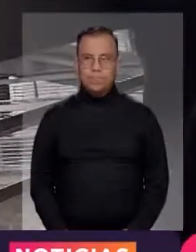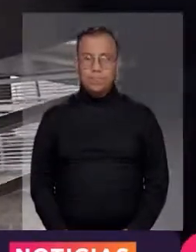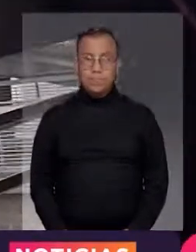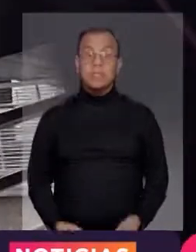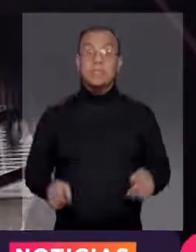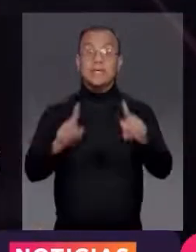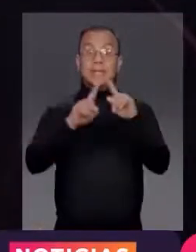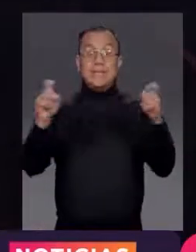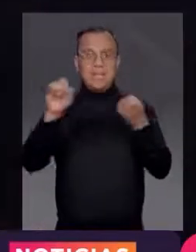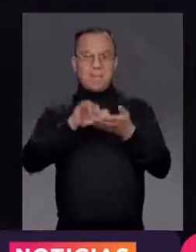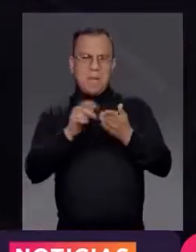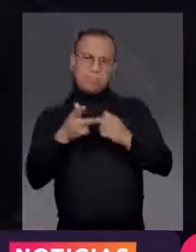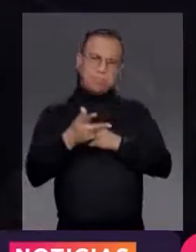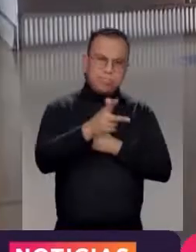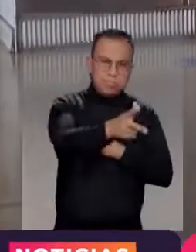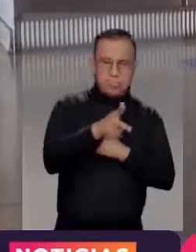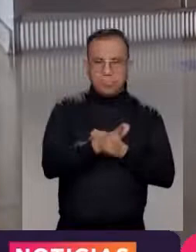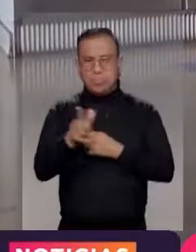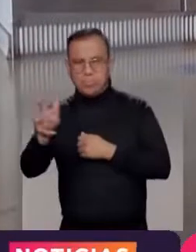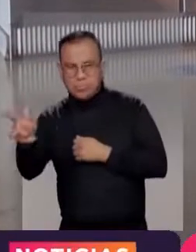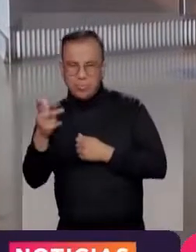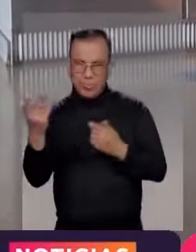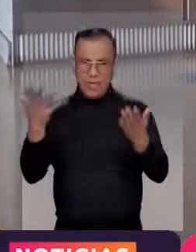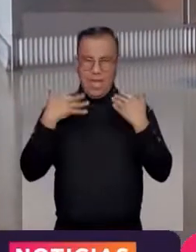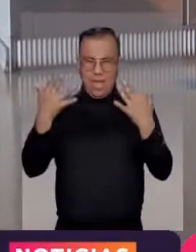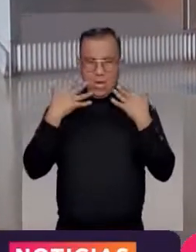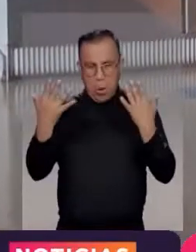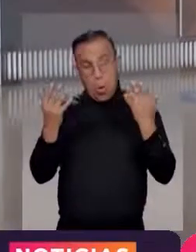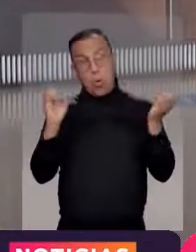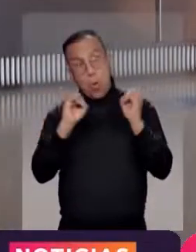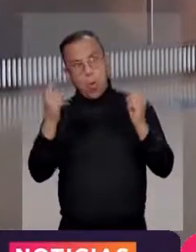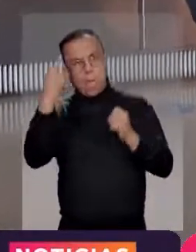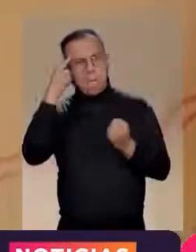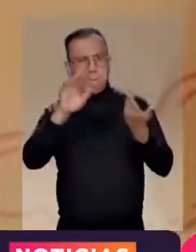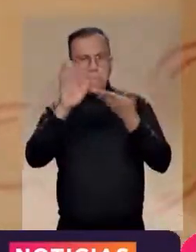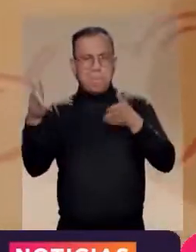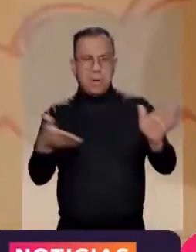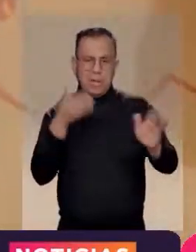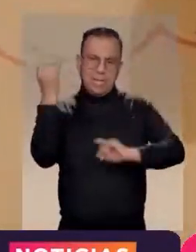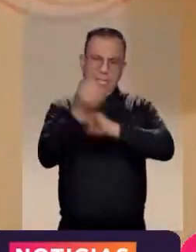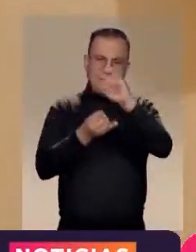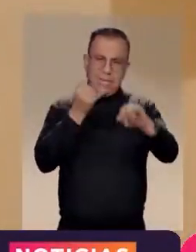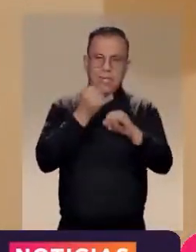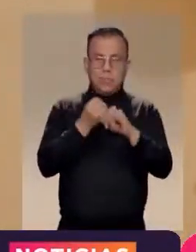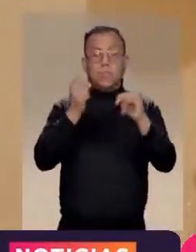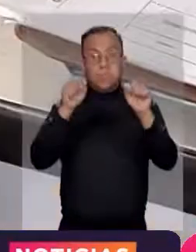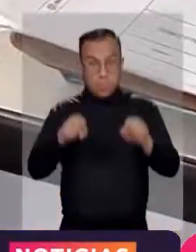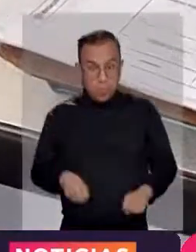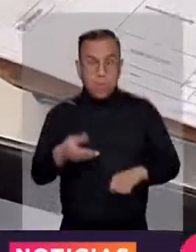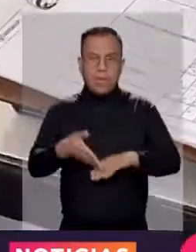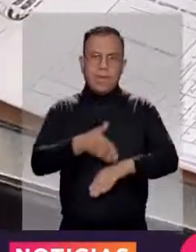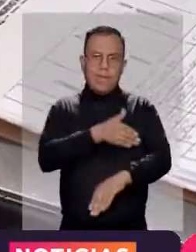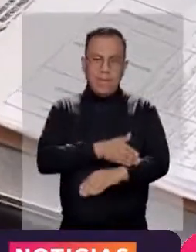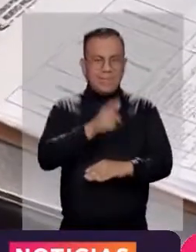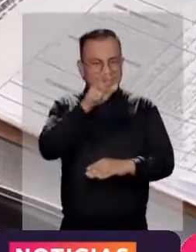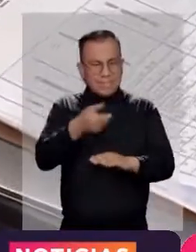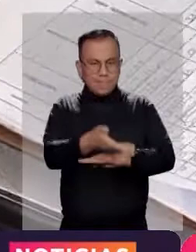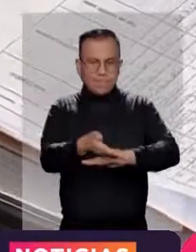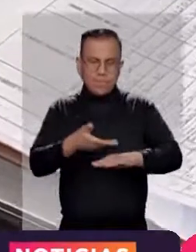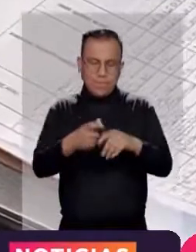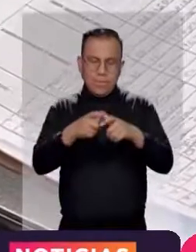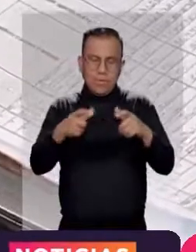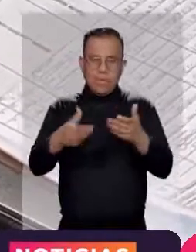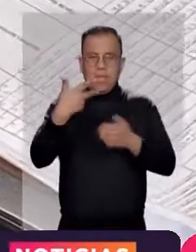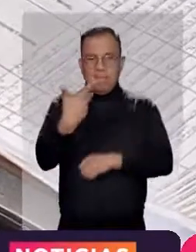Para los viajeros que tienen como destino las zonas tropicales o tienen planeado un viaje internacional, deben tener en cuenta que se exige el carné